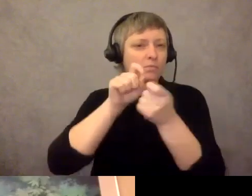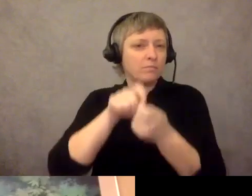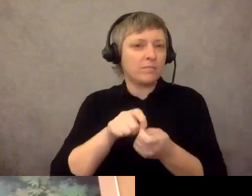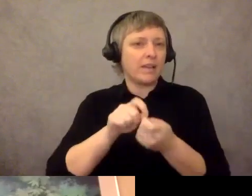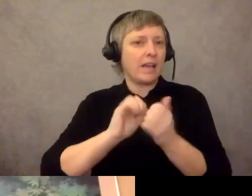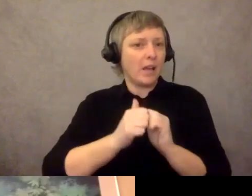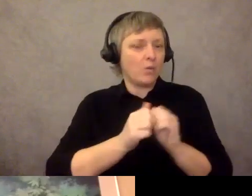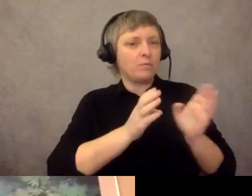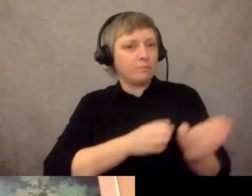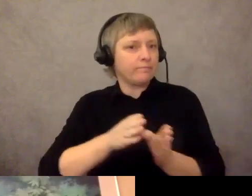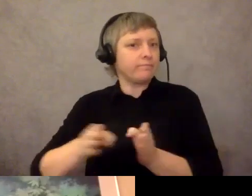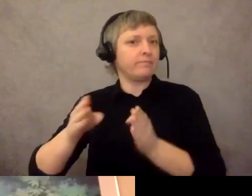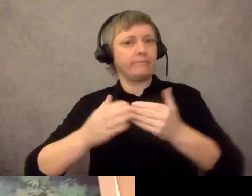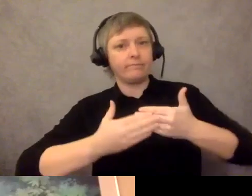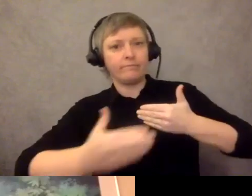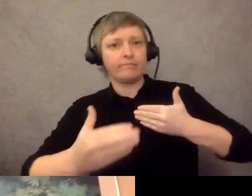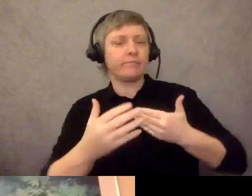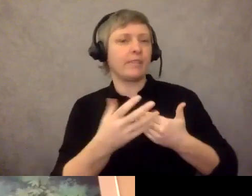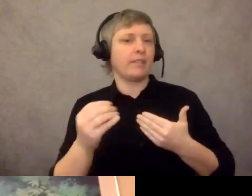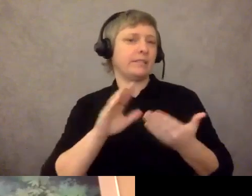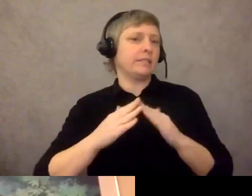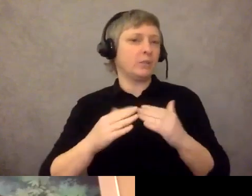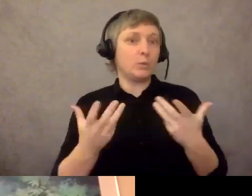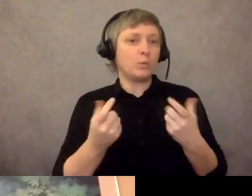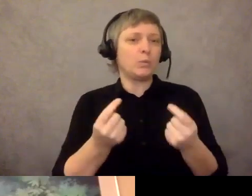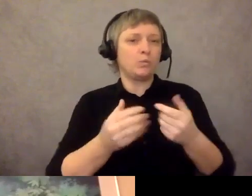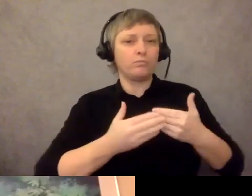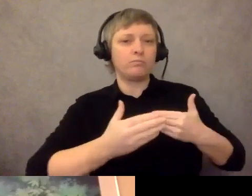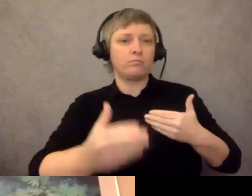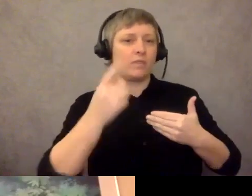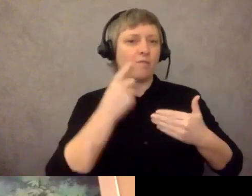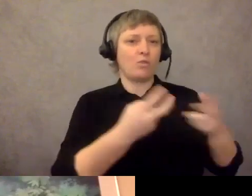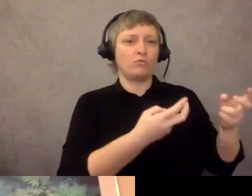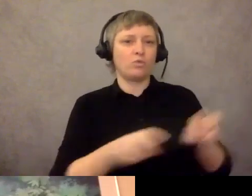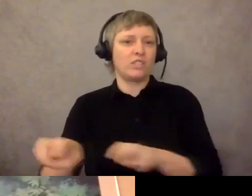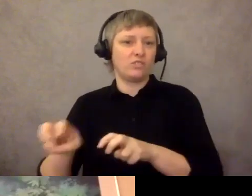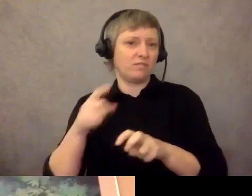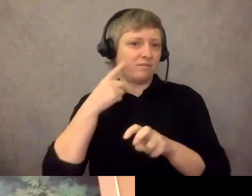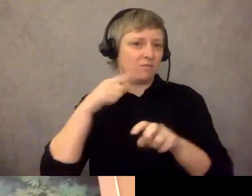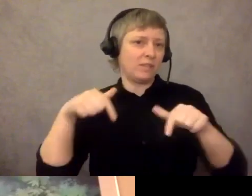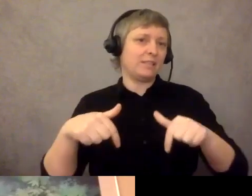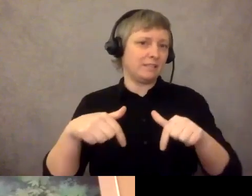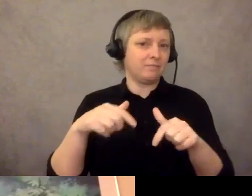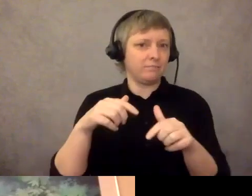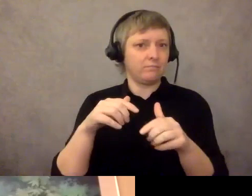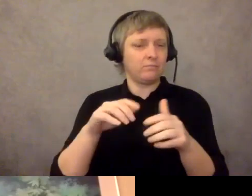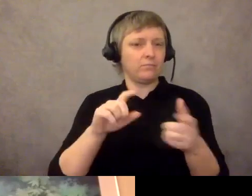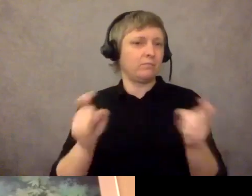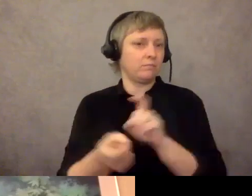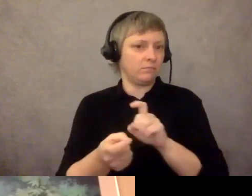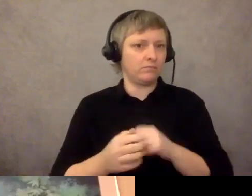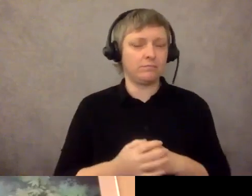las transiciones que está dentro de la medida. Así que nuevamente quiero decir de que